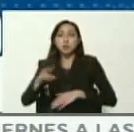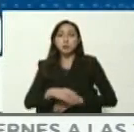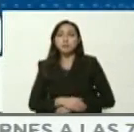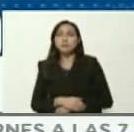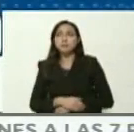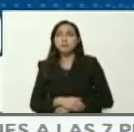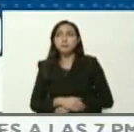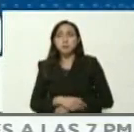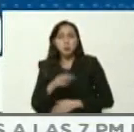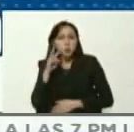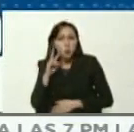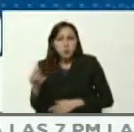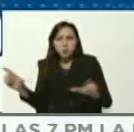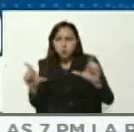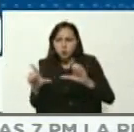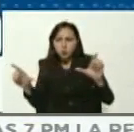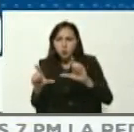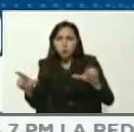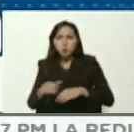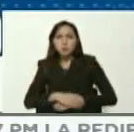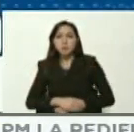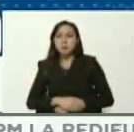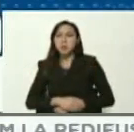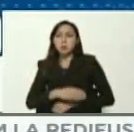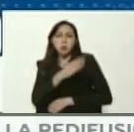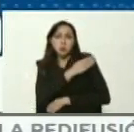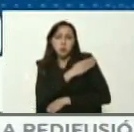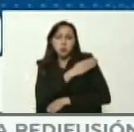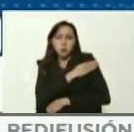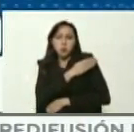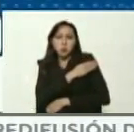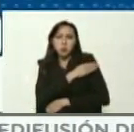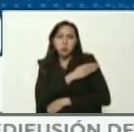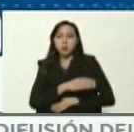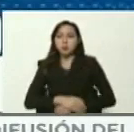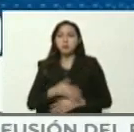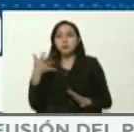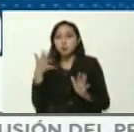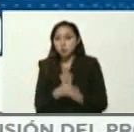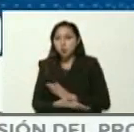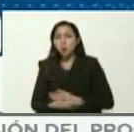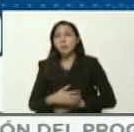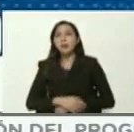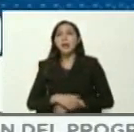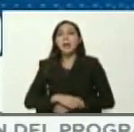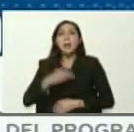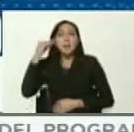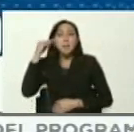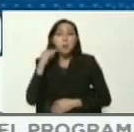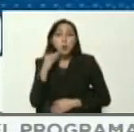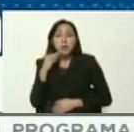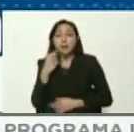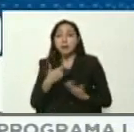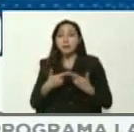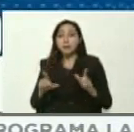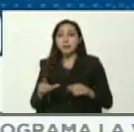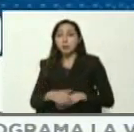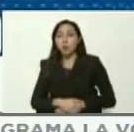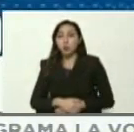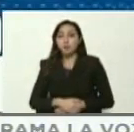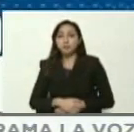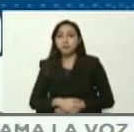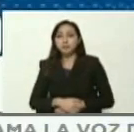Y he estado viendo. Me han dado reportes de el serial Bolívar, el hombre